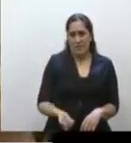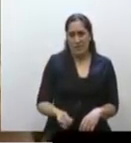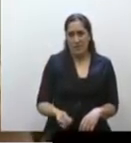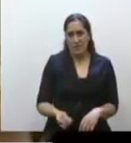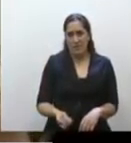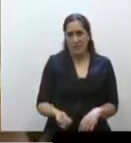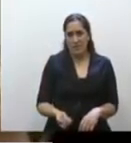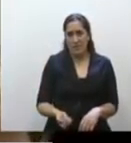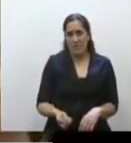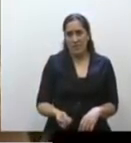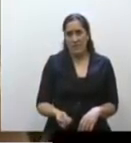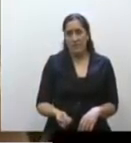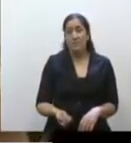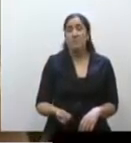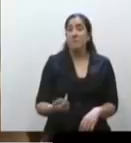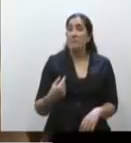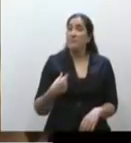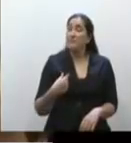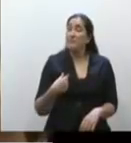Yo quiero decirles que